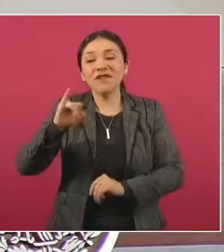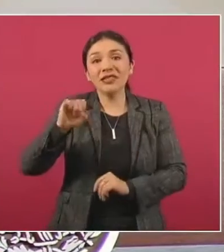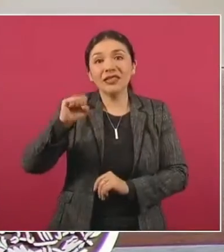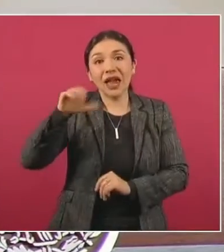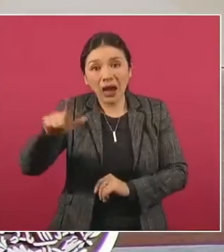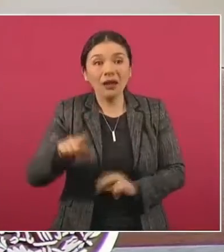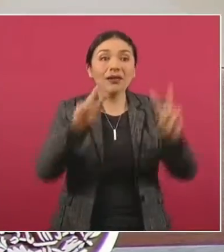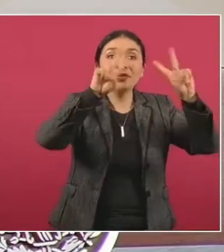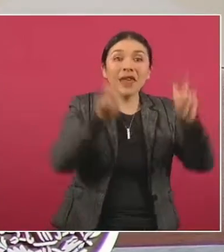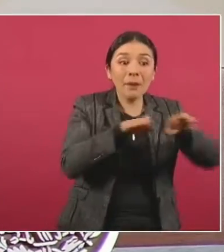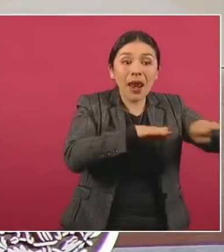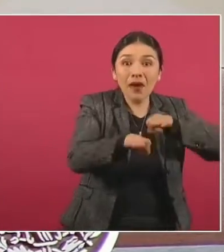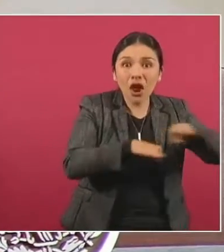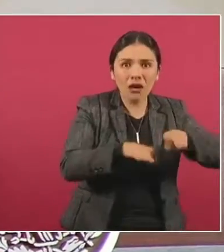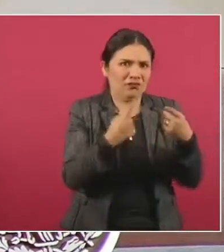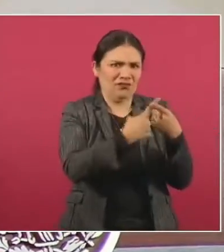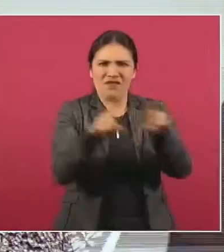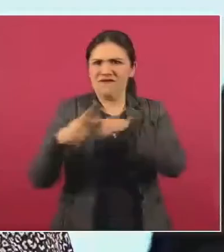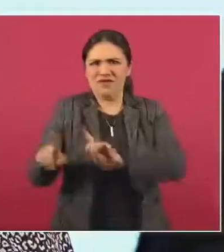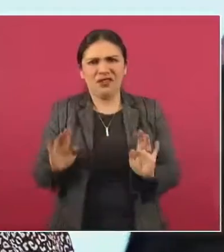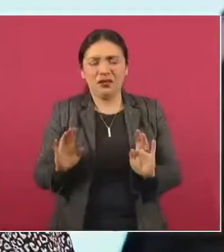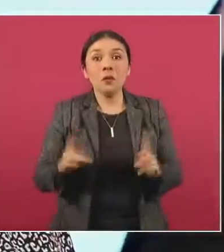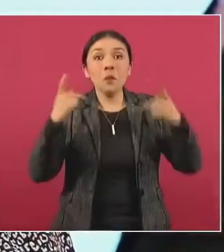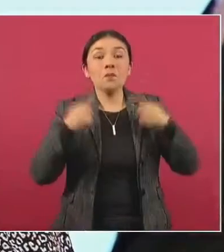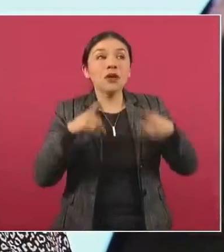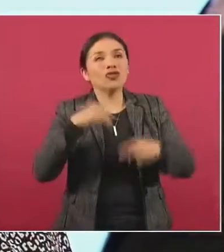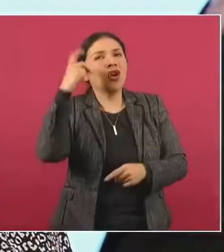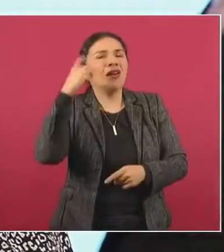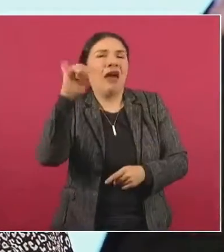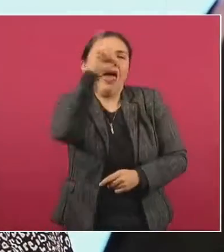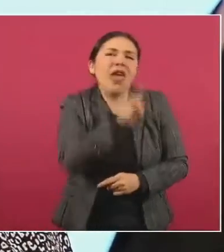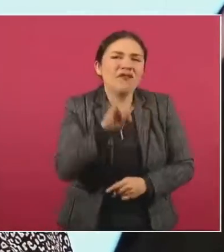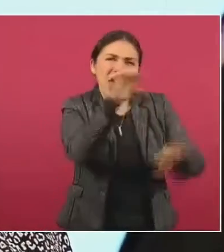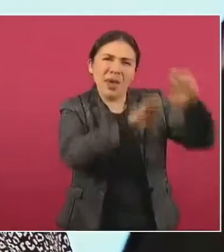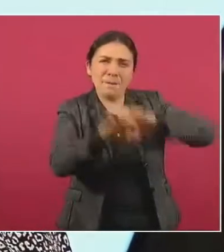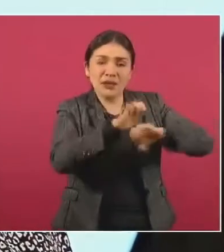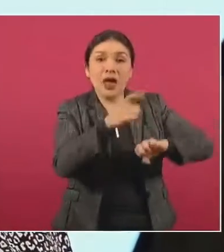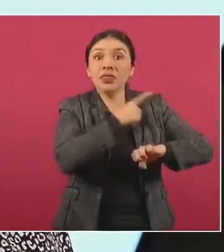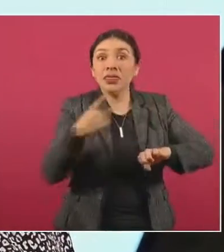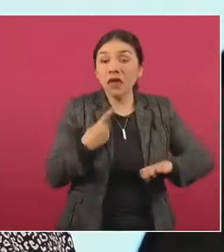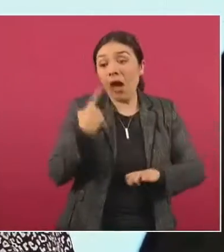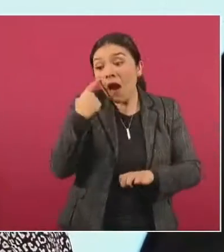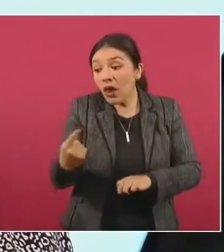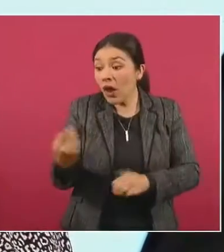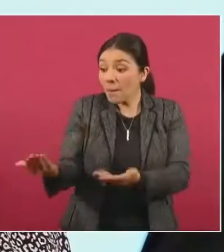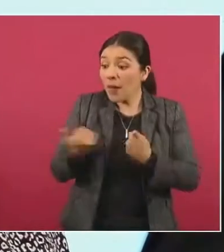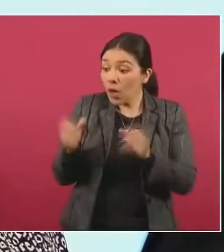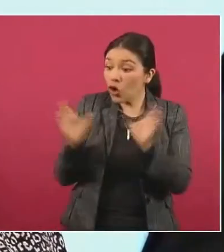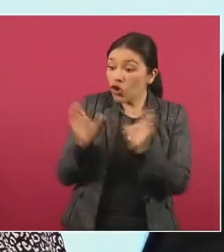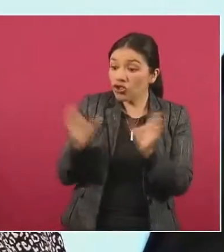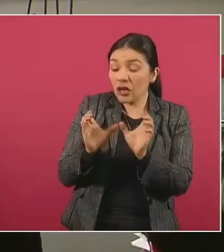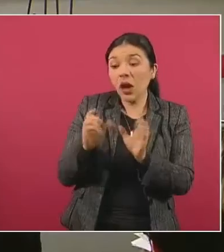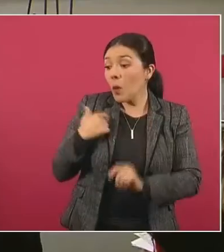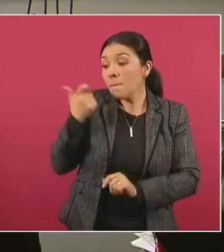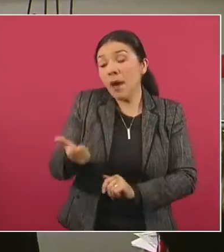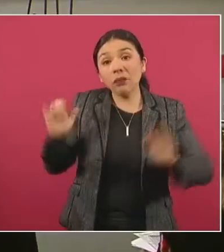laboral. Ningún empleador puede condicionar el pago de un trabajo ya